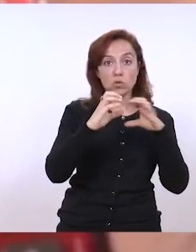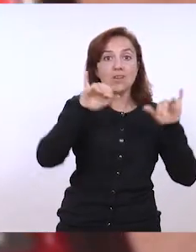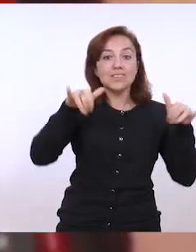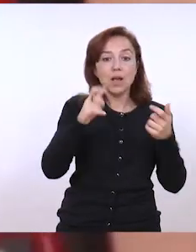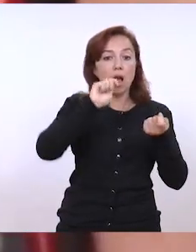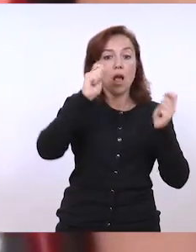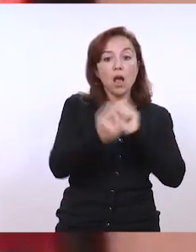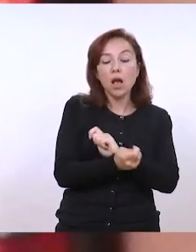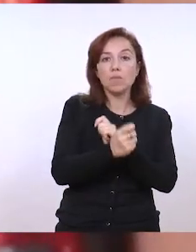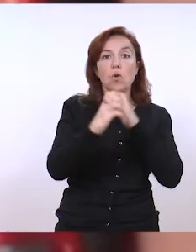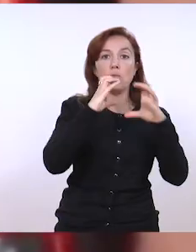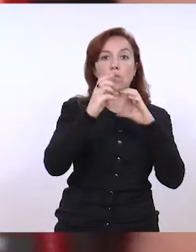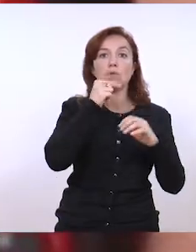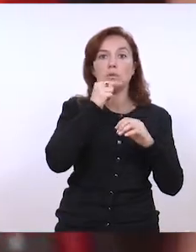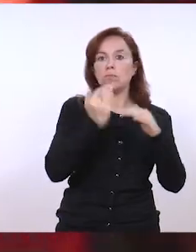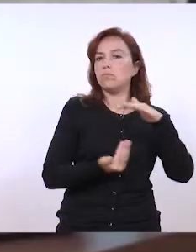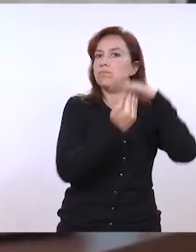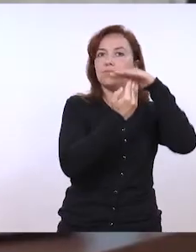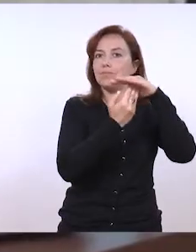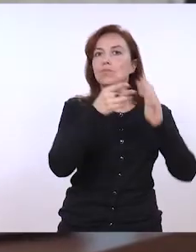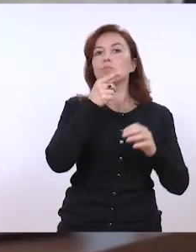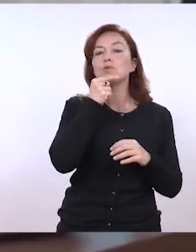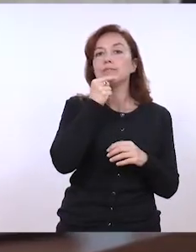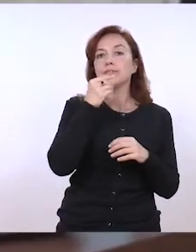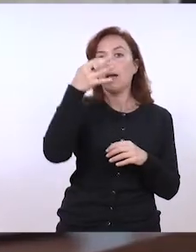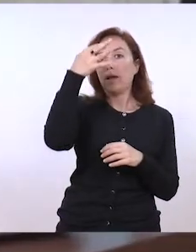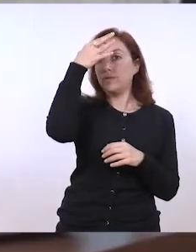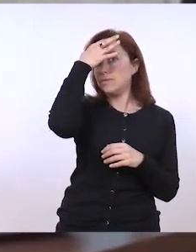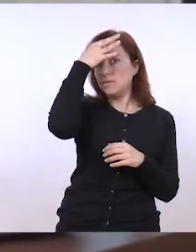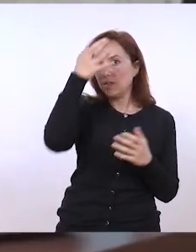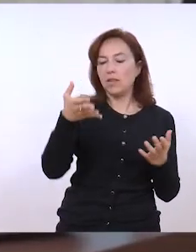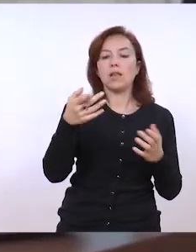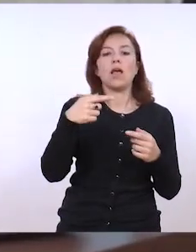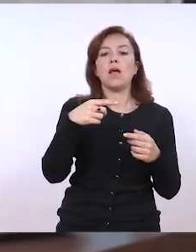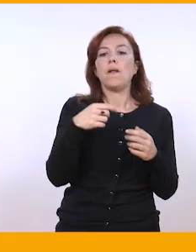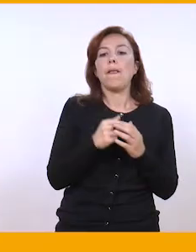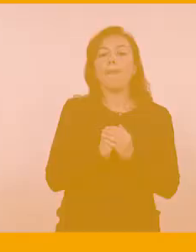policiales en otro elemento de superioridad técnica de la policía frente al delito.